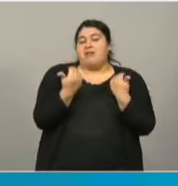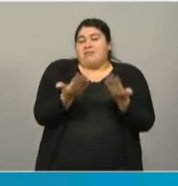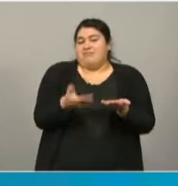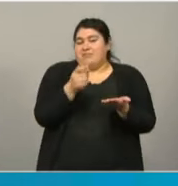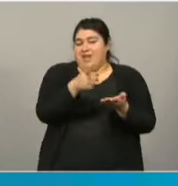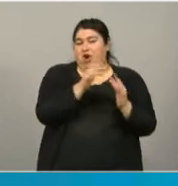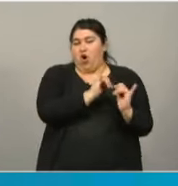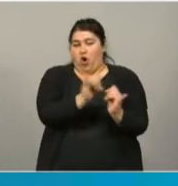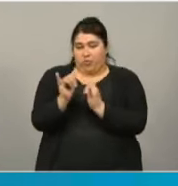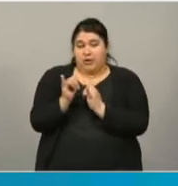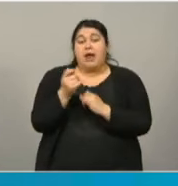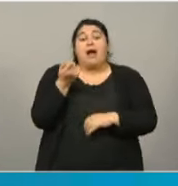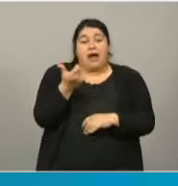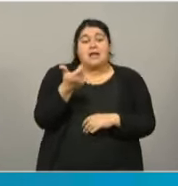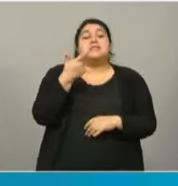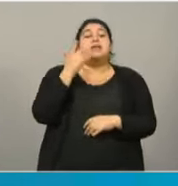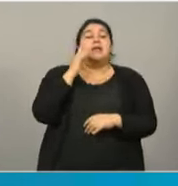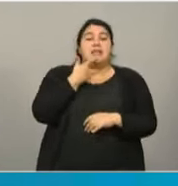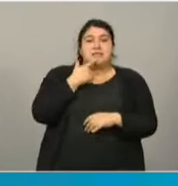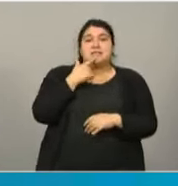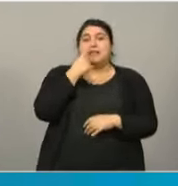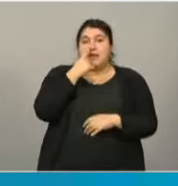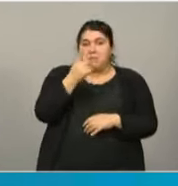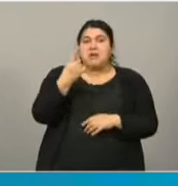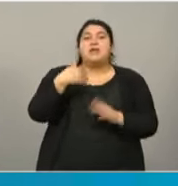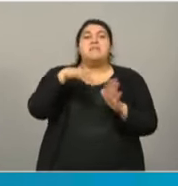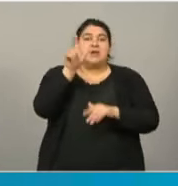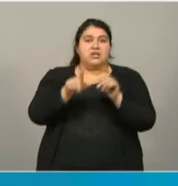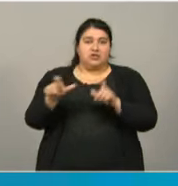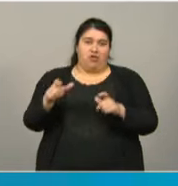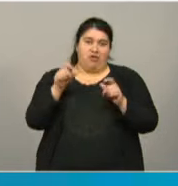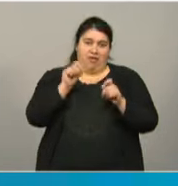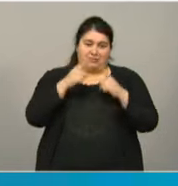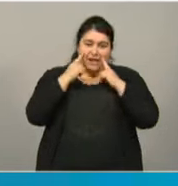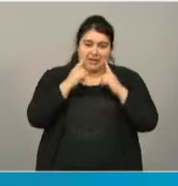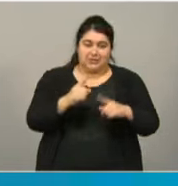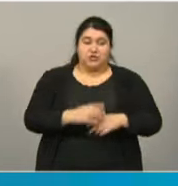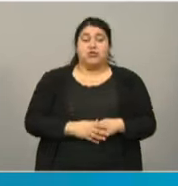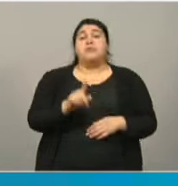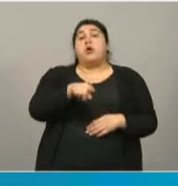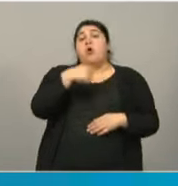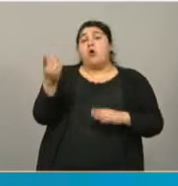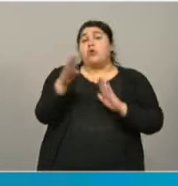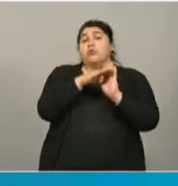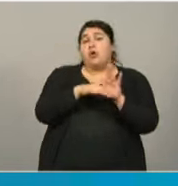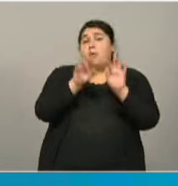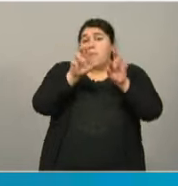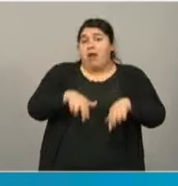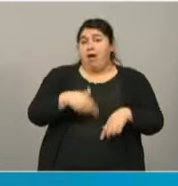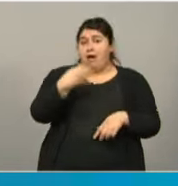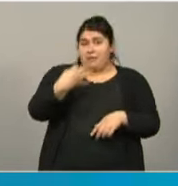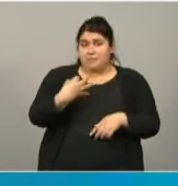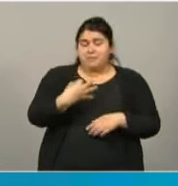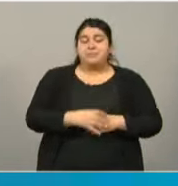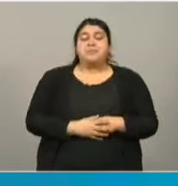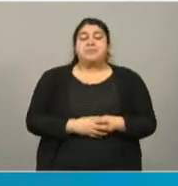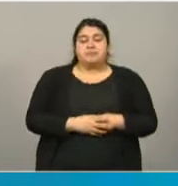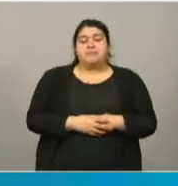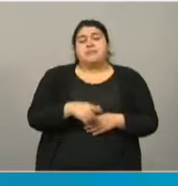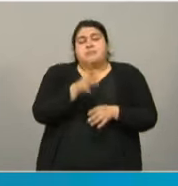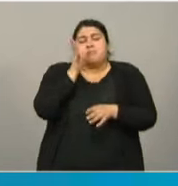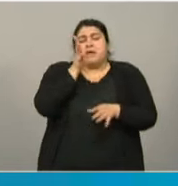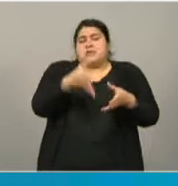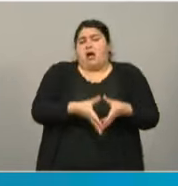tiene casi 17,000 beneficiarios eh después hay otro programa muy importante que quizás no es tan